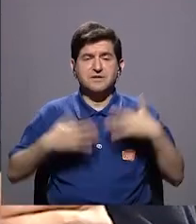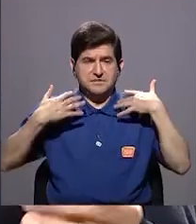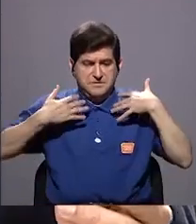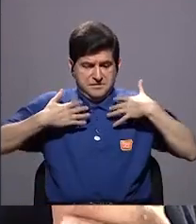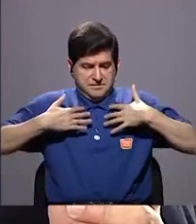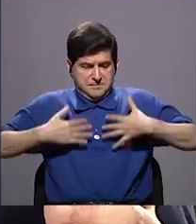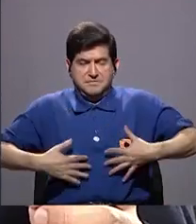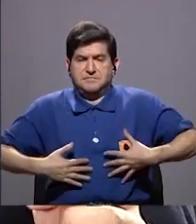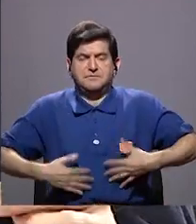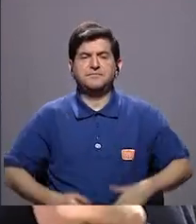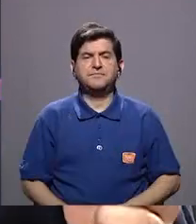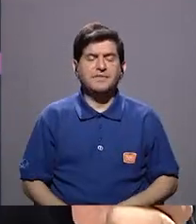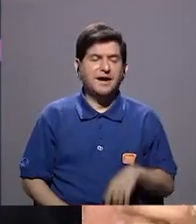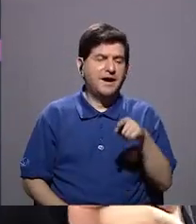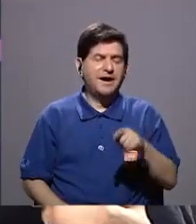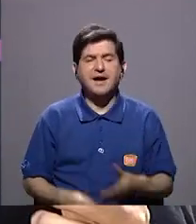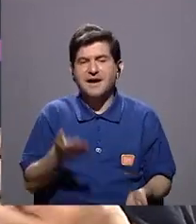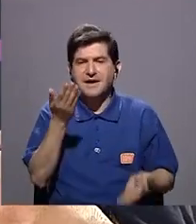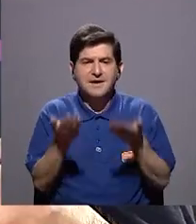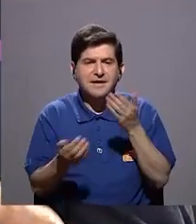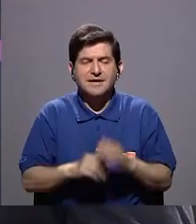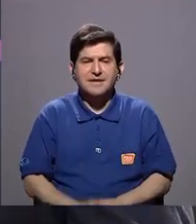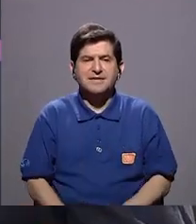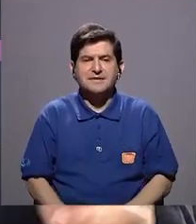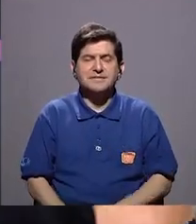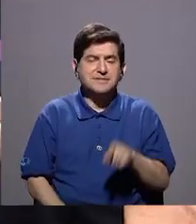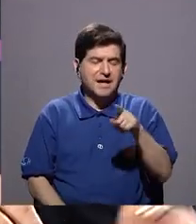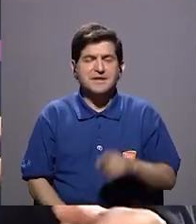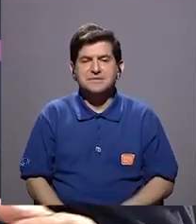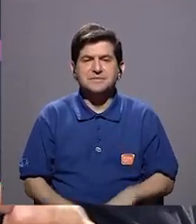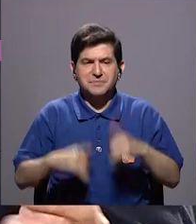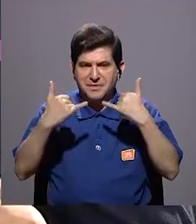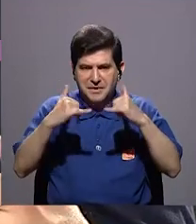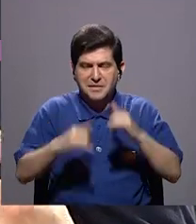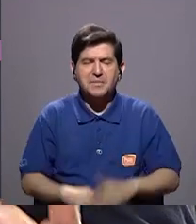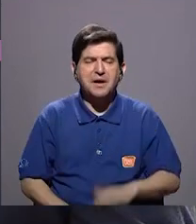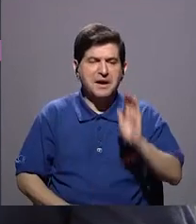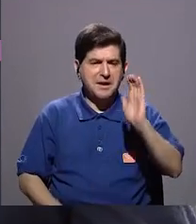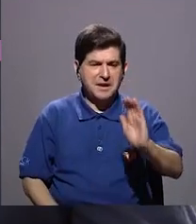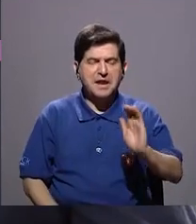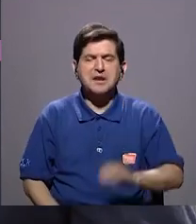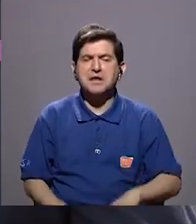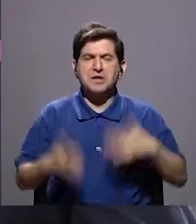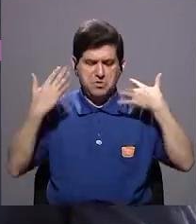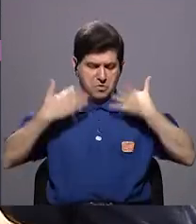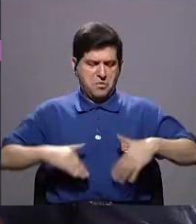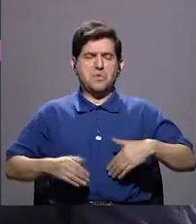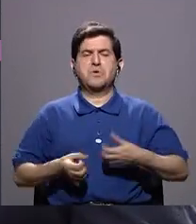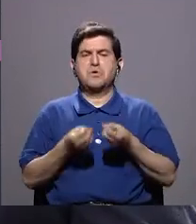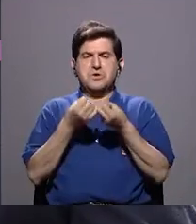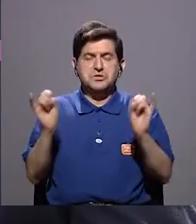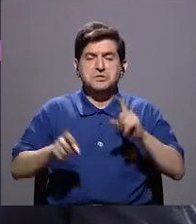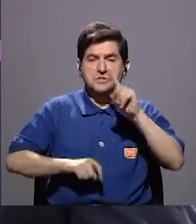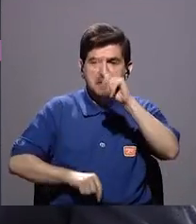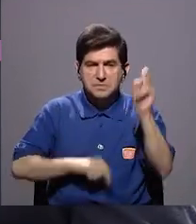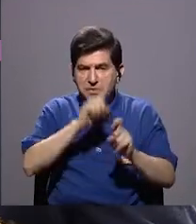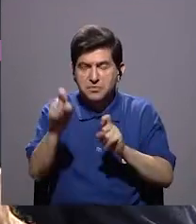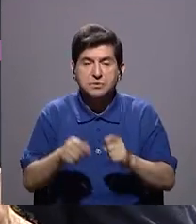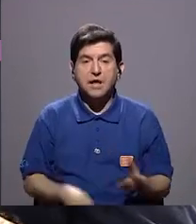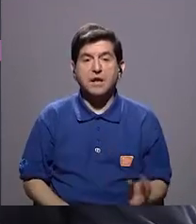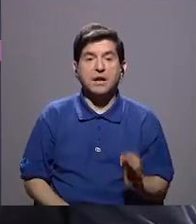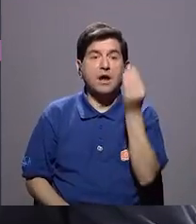camisita de juguetitos o la camisita estampada y el niño se la ponía sin hacer mayor pregunta, mientras que ahora el